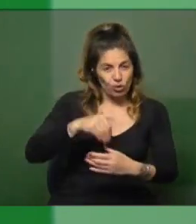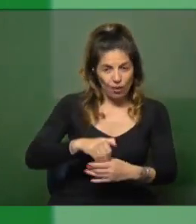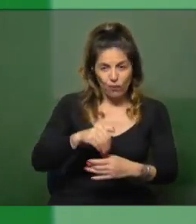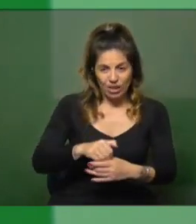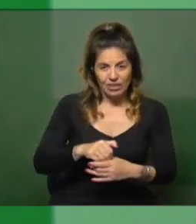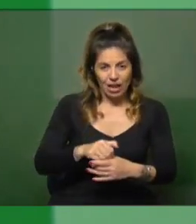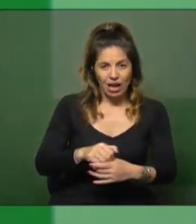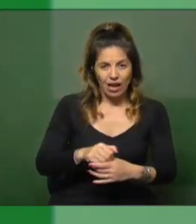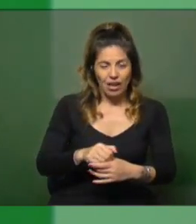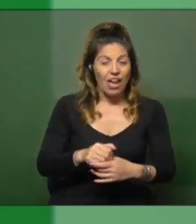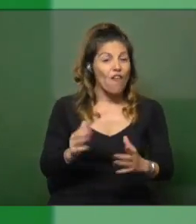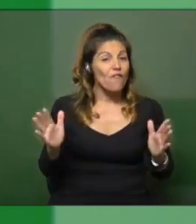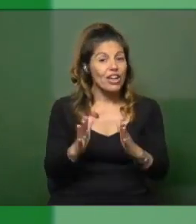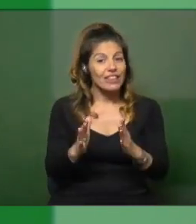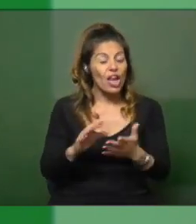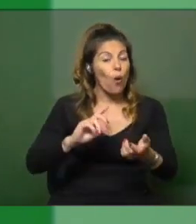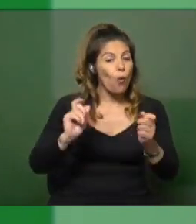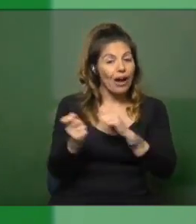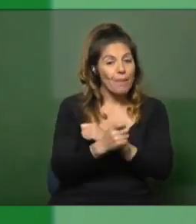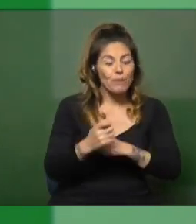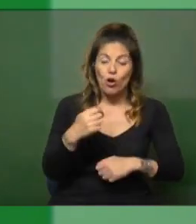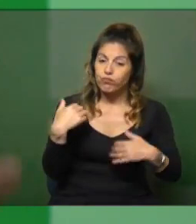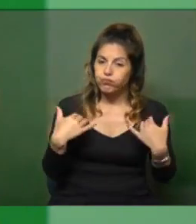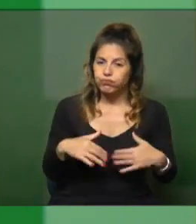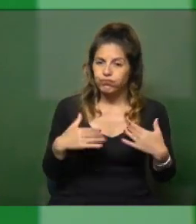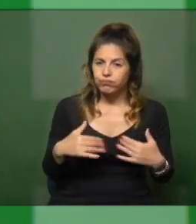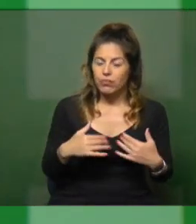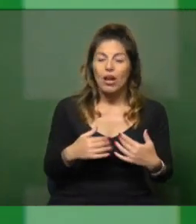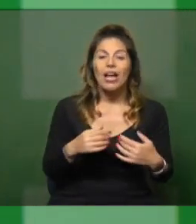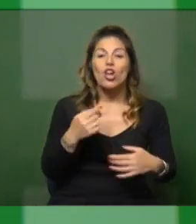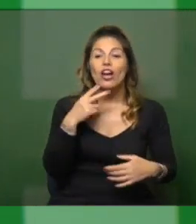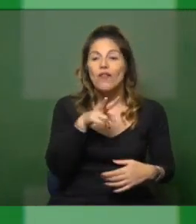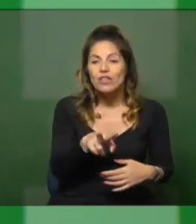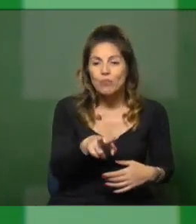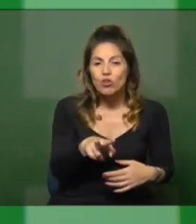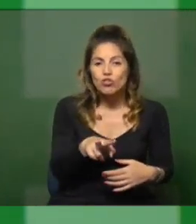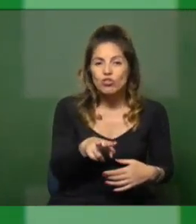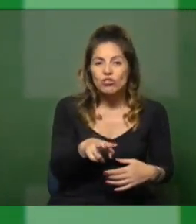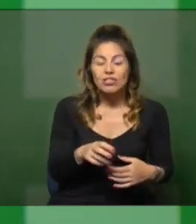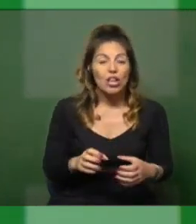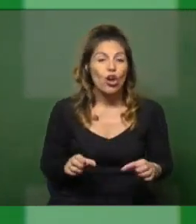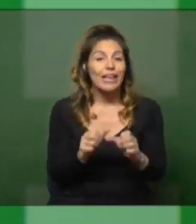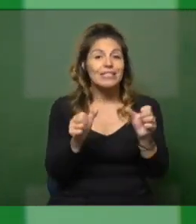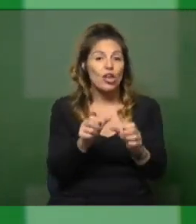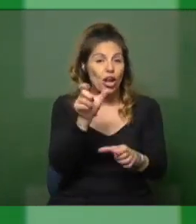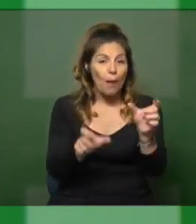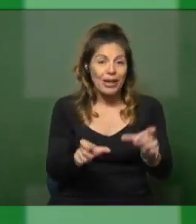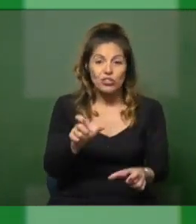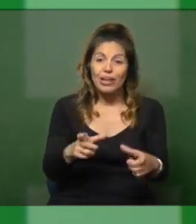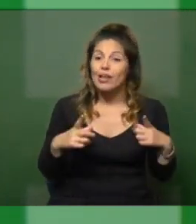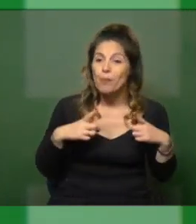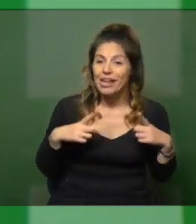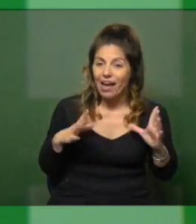este estamos frente a un cambio muy duro y lo que acabamos de ver de la reacción de la gente es algo que hay que esperar